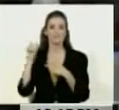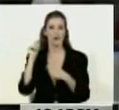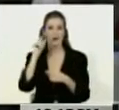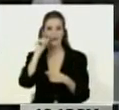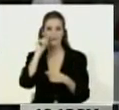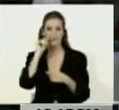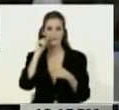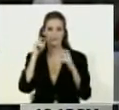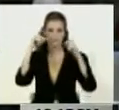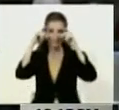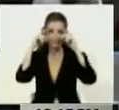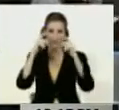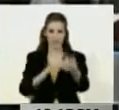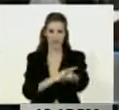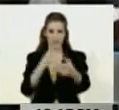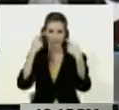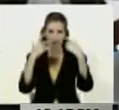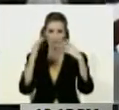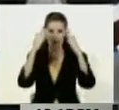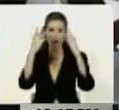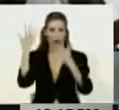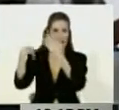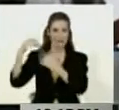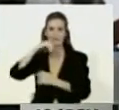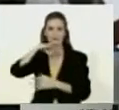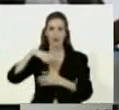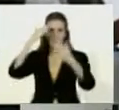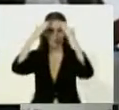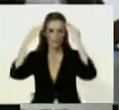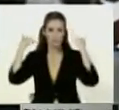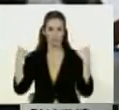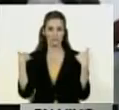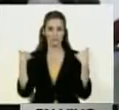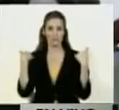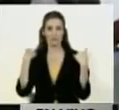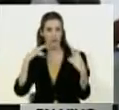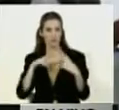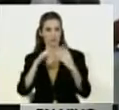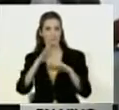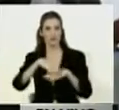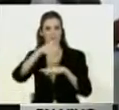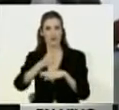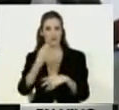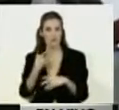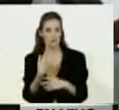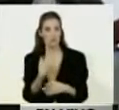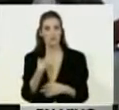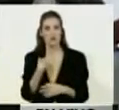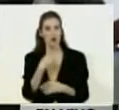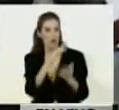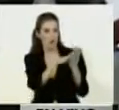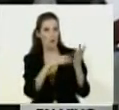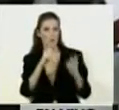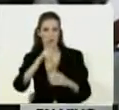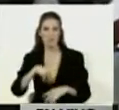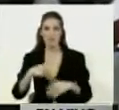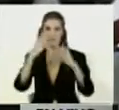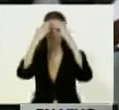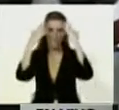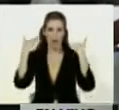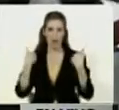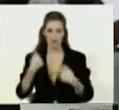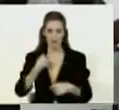largo. Entonces Adán el mayor y no lo seguía. Entonces yo también me dejé crecer el cabello